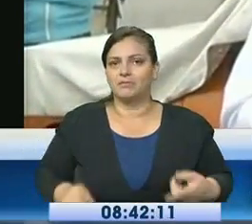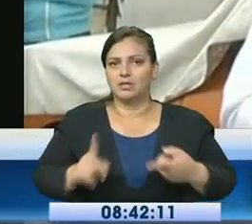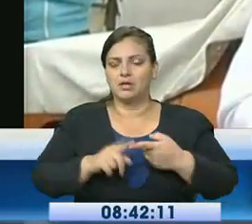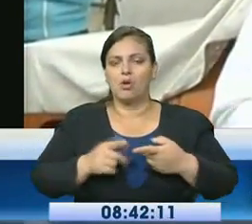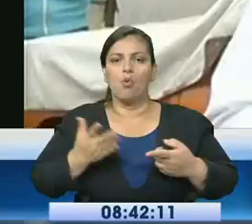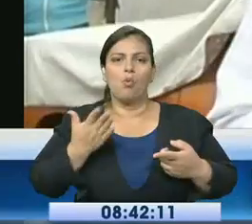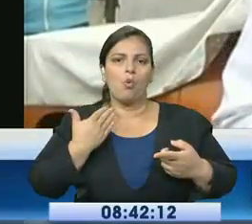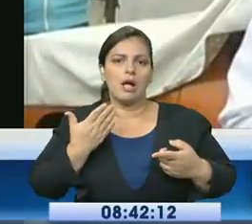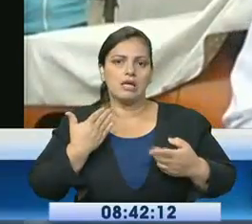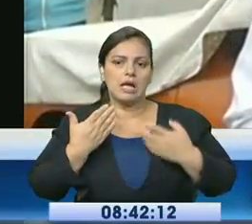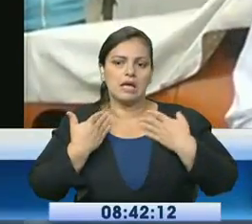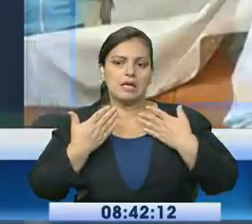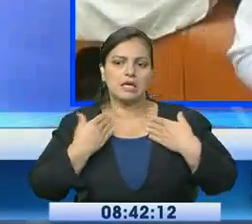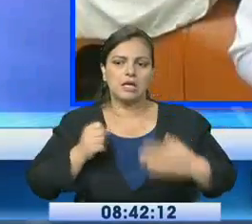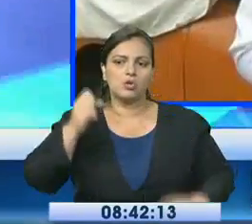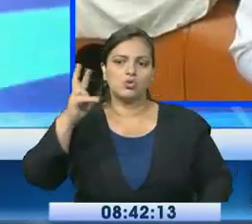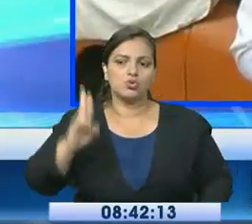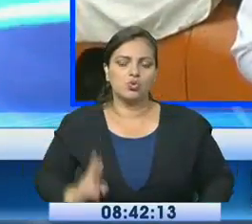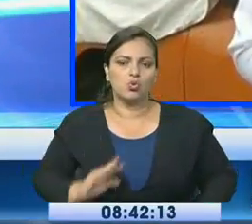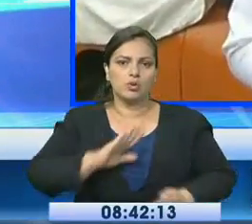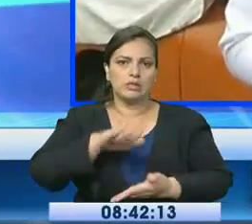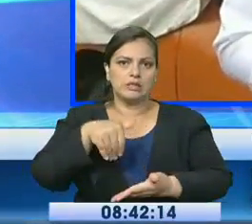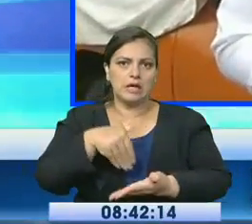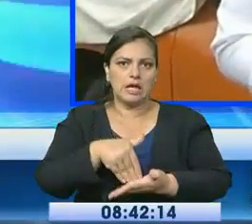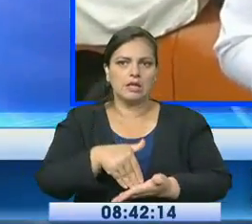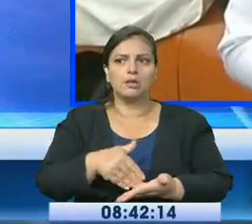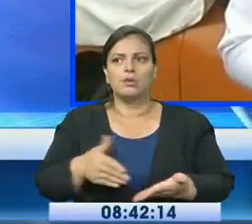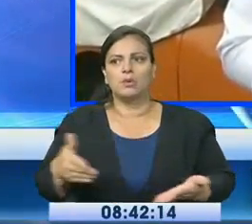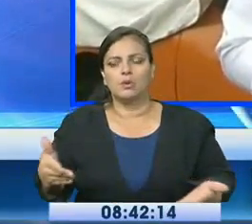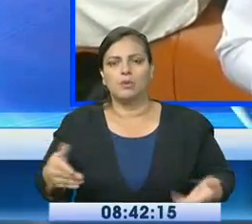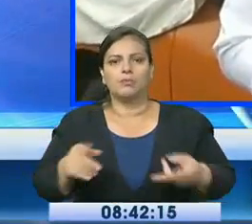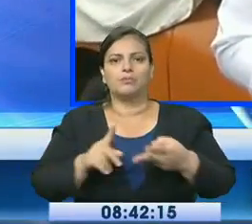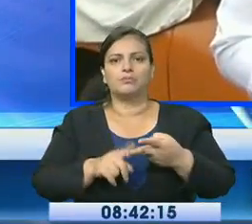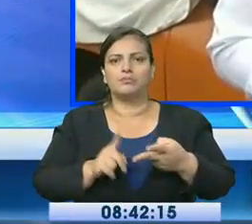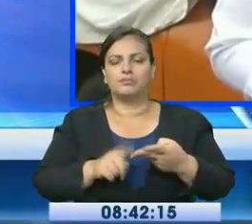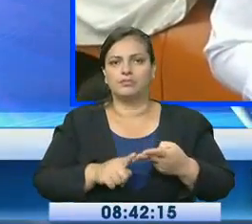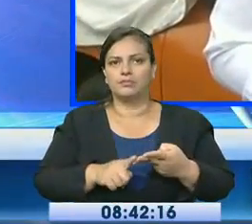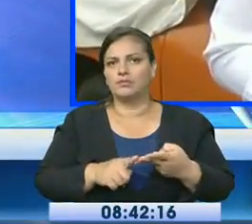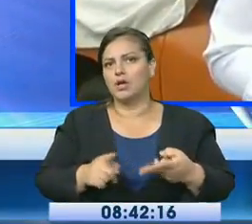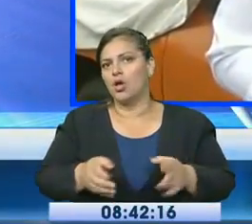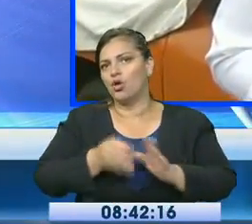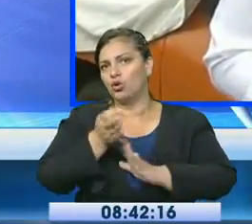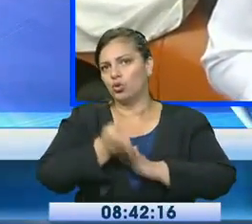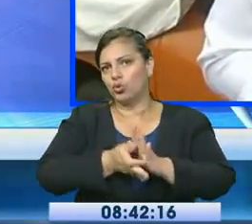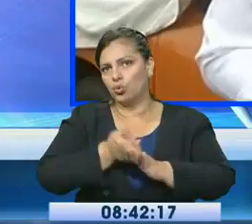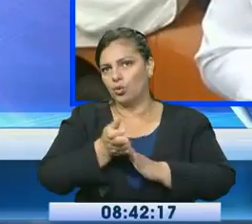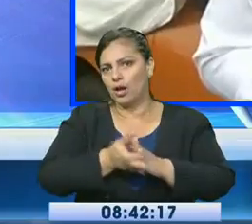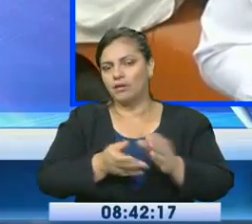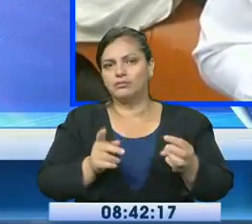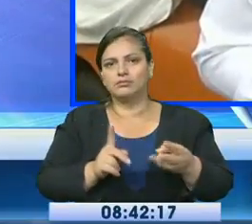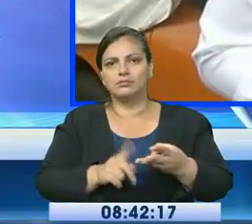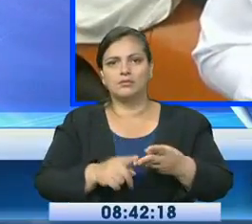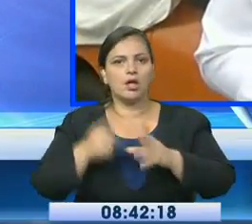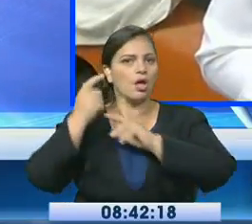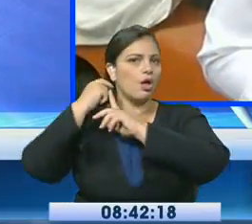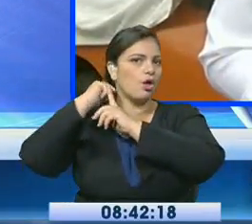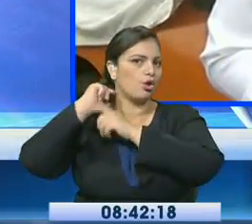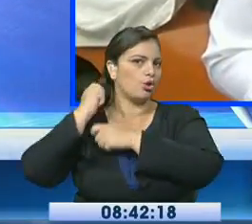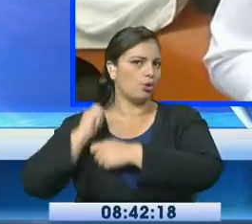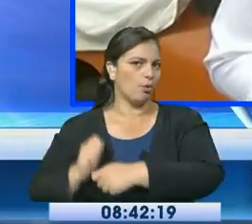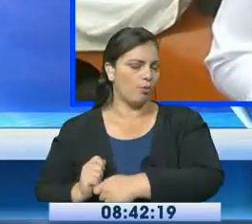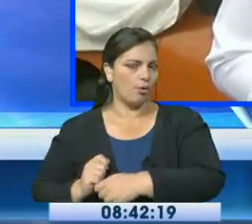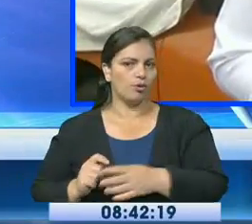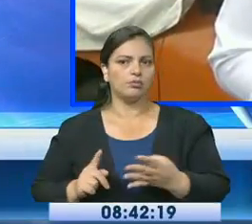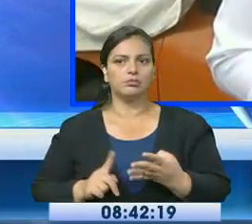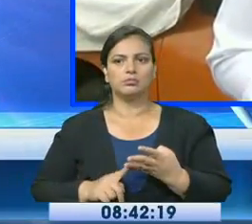los usuarios de Amagua en San Borondón, que también se beneficia del servicio de Interagua. Nosotros en un próximo enlace les